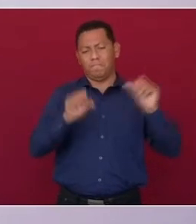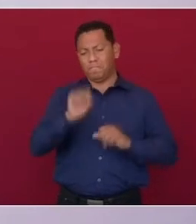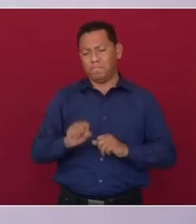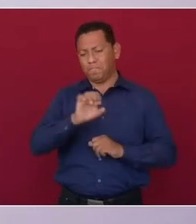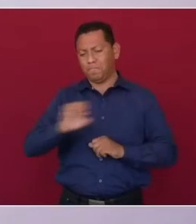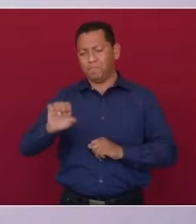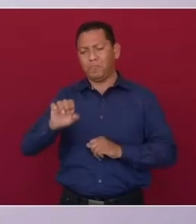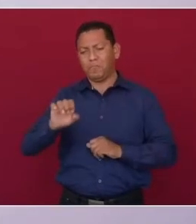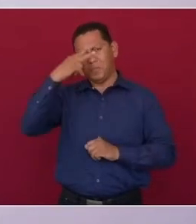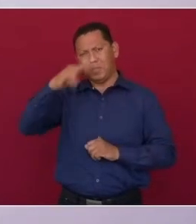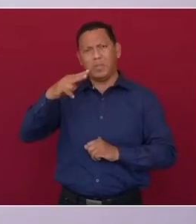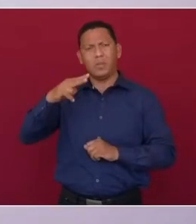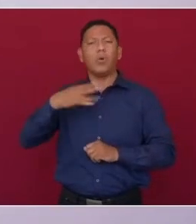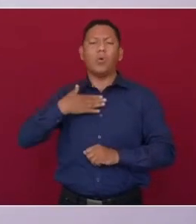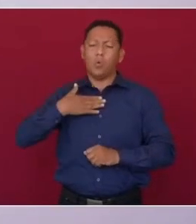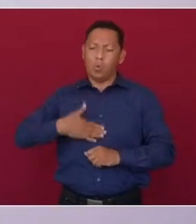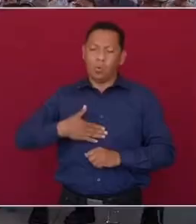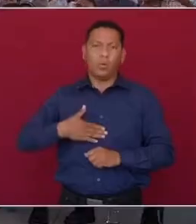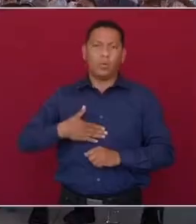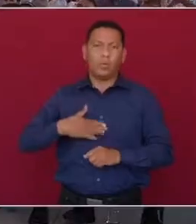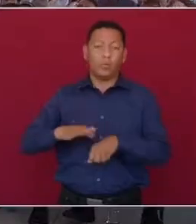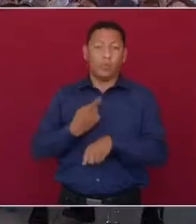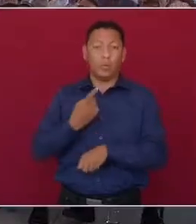porque el sur también existe.